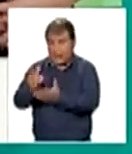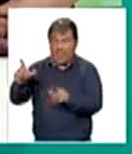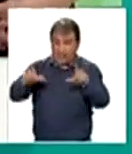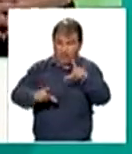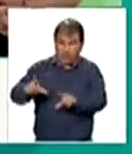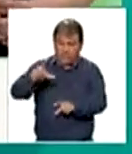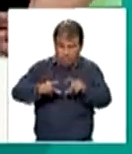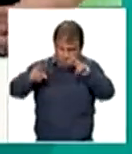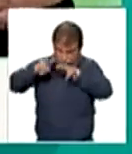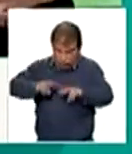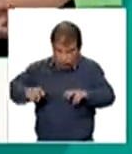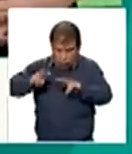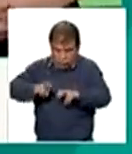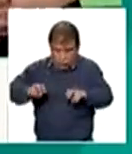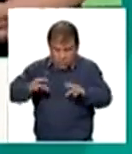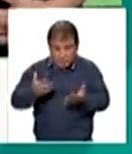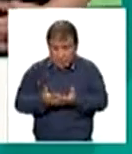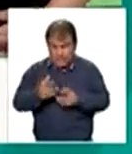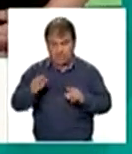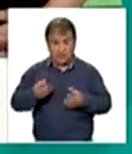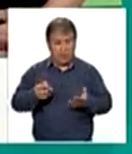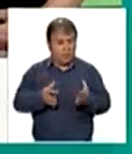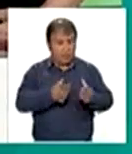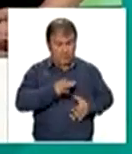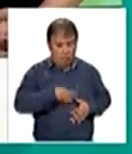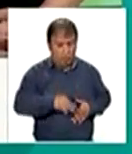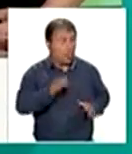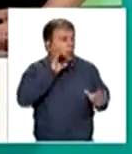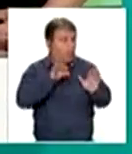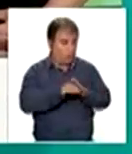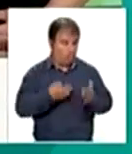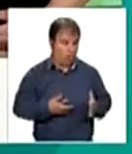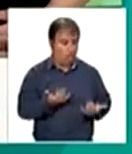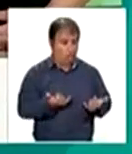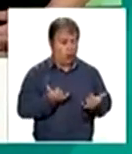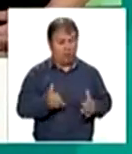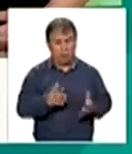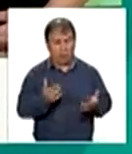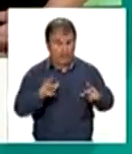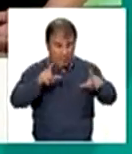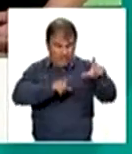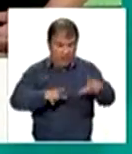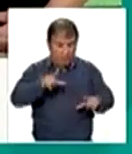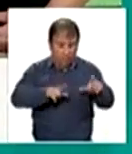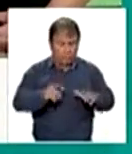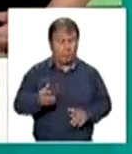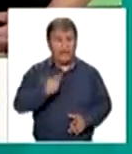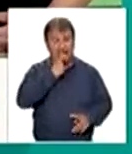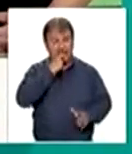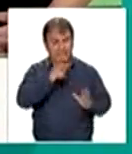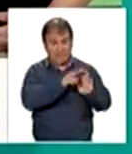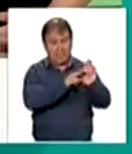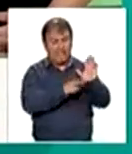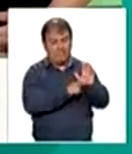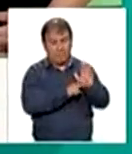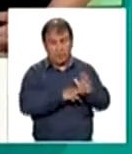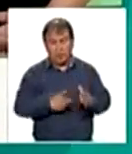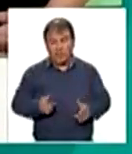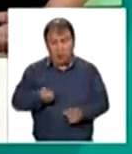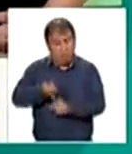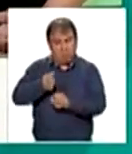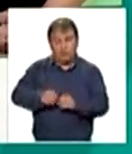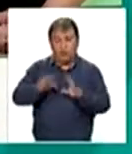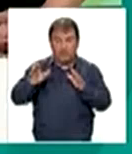si analizamos si la muestra ha sido tomada hoy día, el laboratorio acreditado por la Agencia Mundial de Antidopaje puede llegar el mismo día